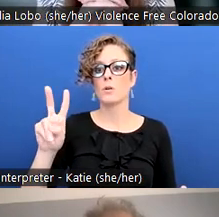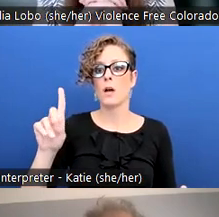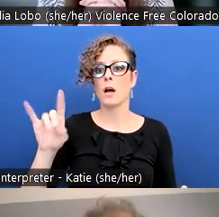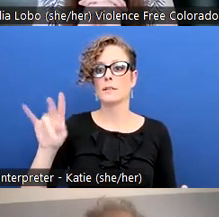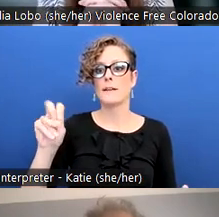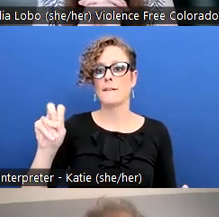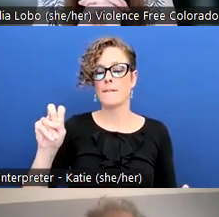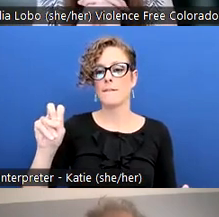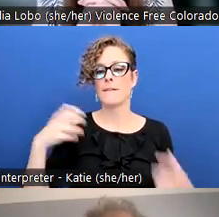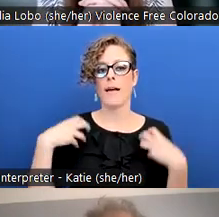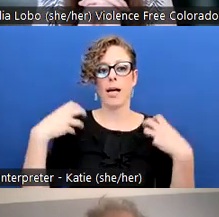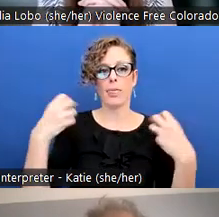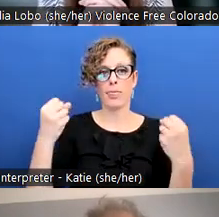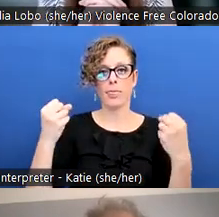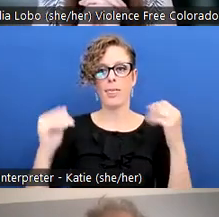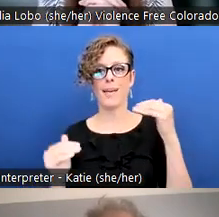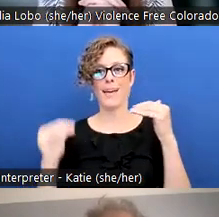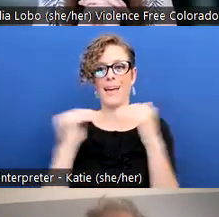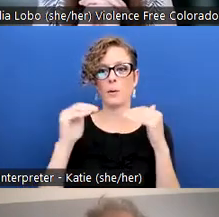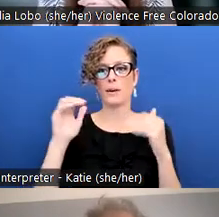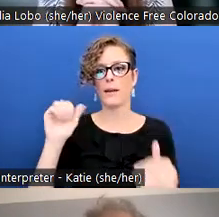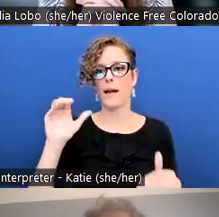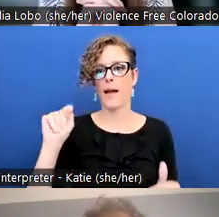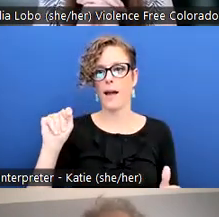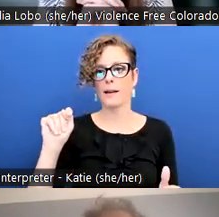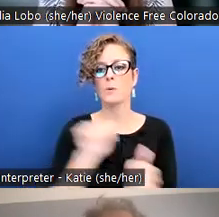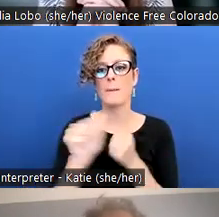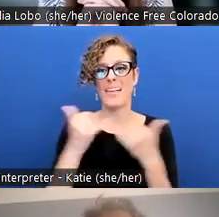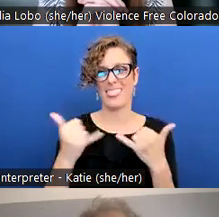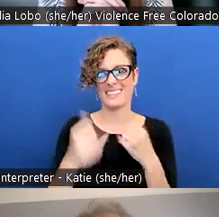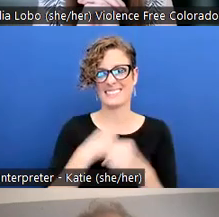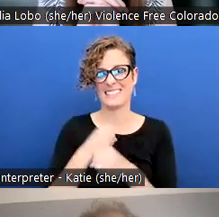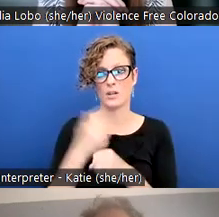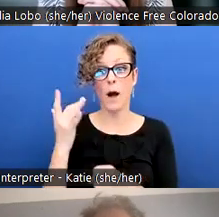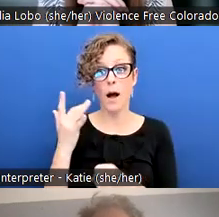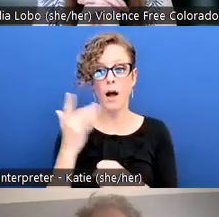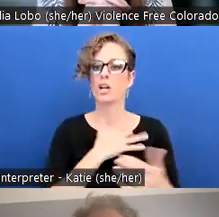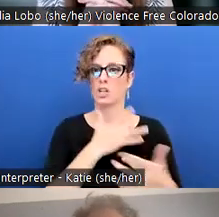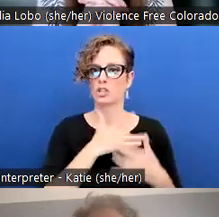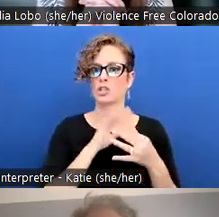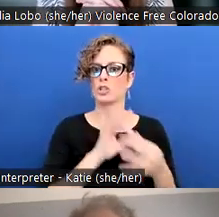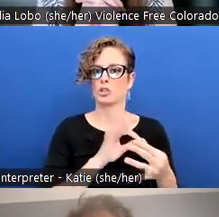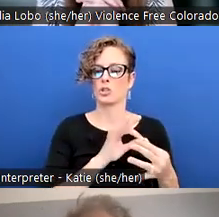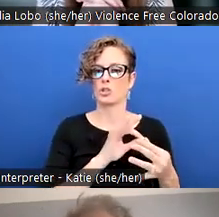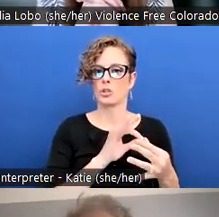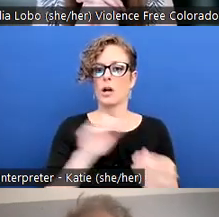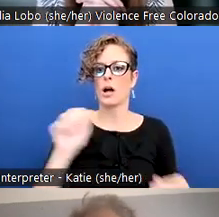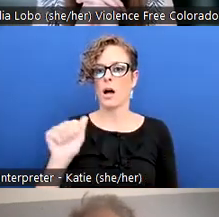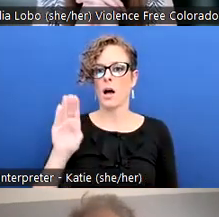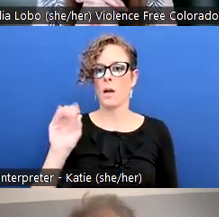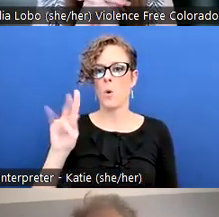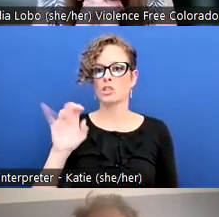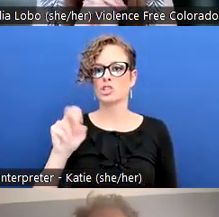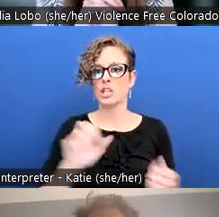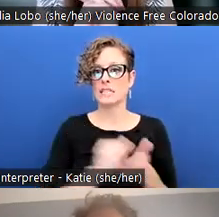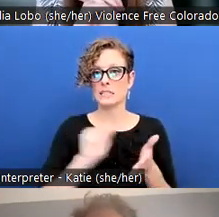Ahora, la ley de salud reproductiva que pasó este año debido a las preocupaciones relacionadas